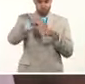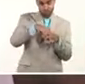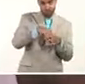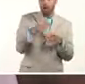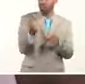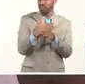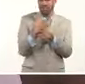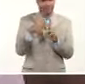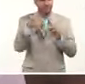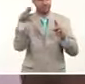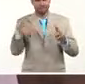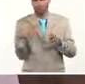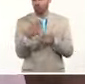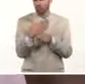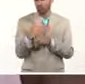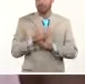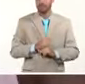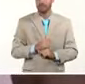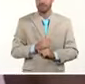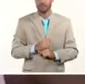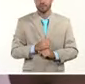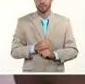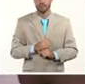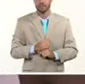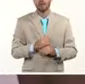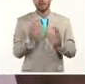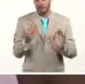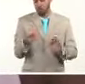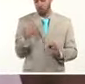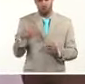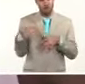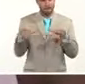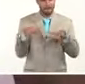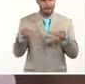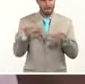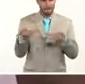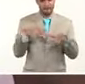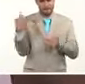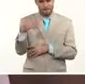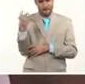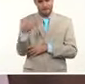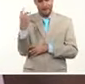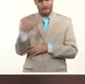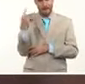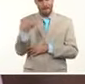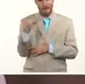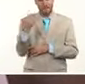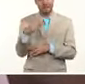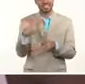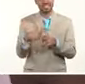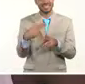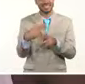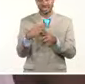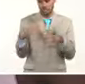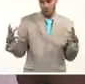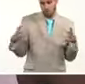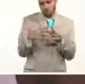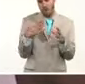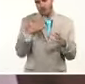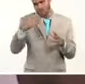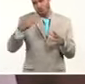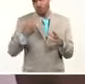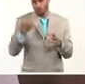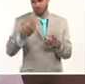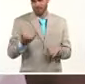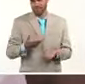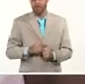en unas cuantas. Entre ellas la que estamos ahora mismo practicando, ensayando, que se llama La Unión Hace la Fuerza, pero también he